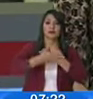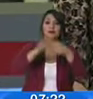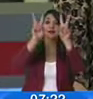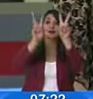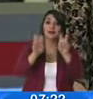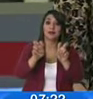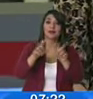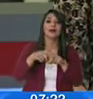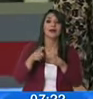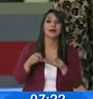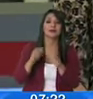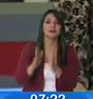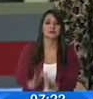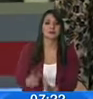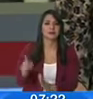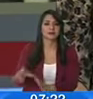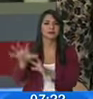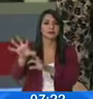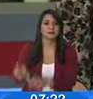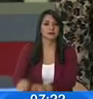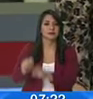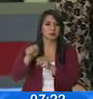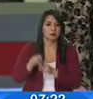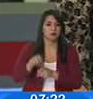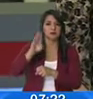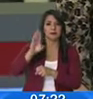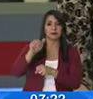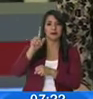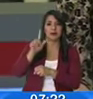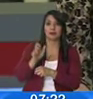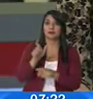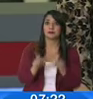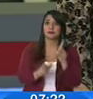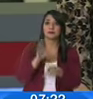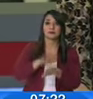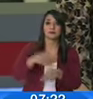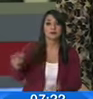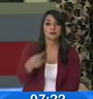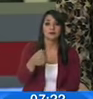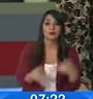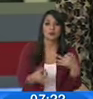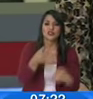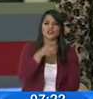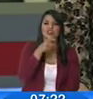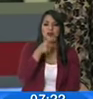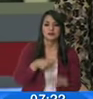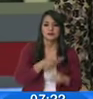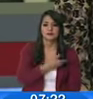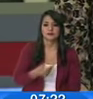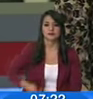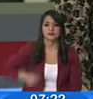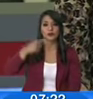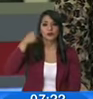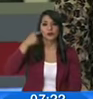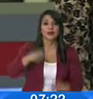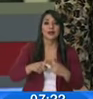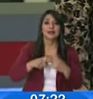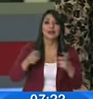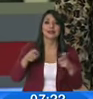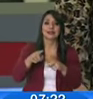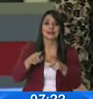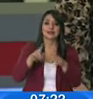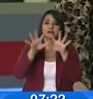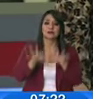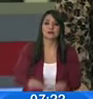secuestro del exasambleísta Fernando Balda. Entre las personas que podrían ser llamadas a juicio está el expresidente Rafael Correa y el exsecretario de Inteligencia